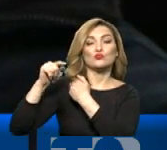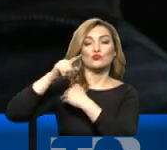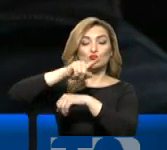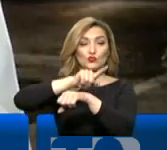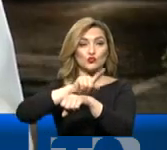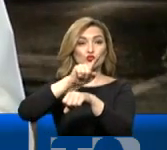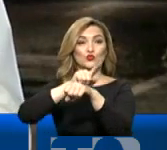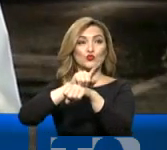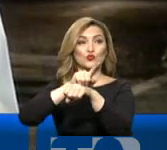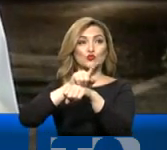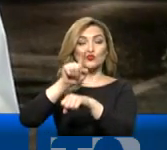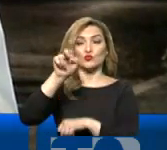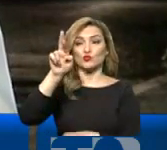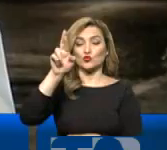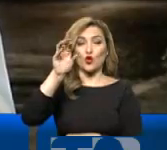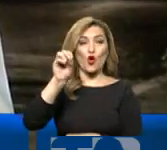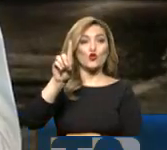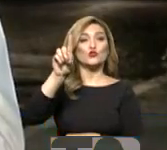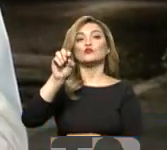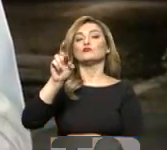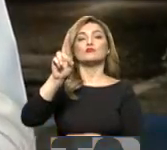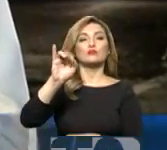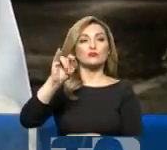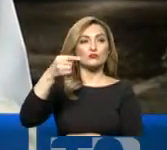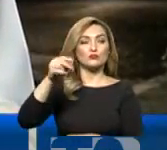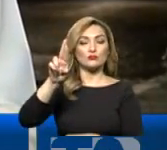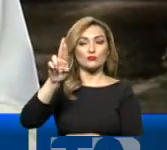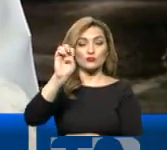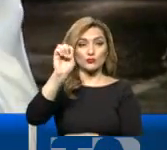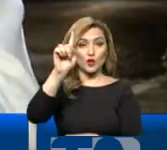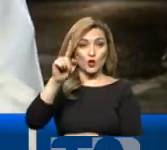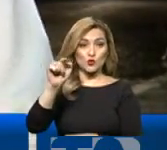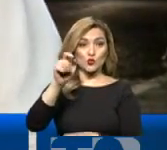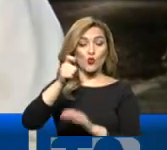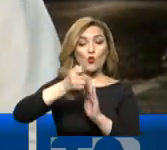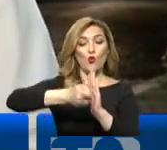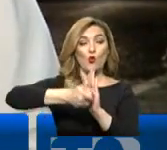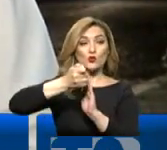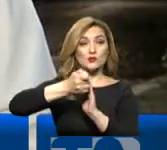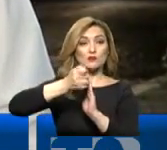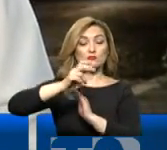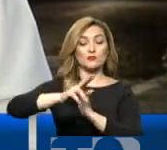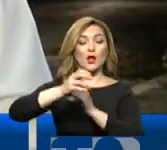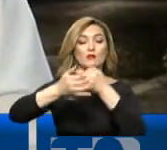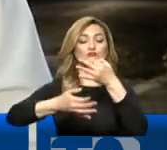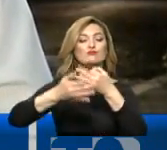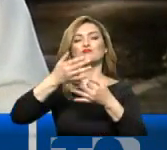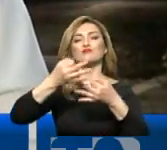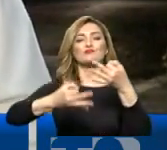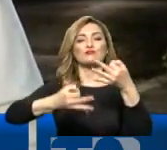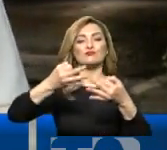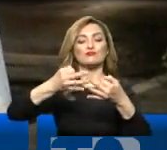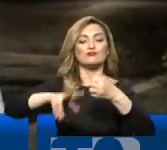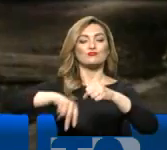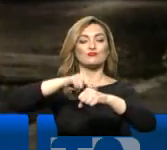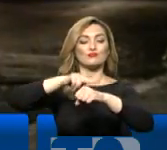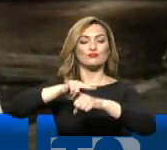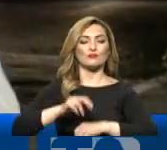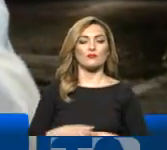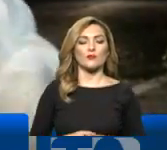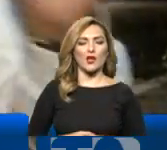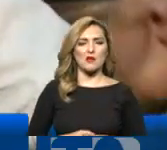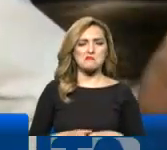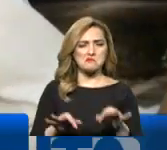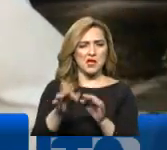doctor Marco Rodríguez, juez de la Corte Nacional de Justicia. A continuación veremos un poco sobre los detalles de esta trama